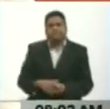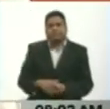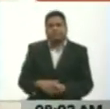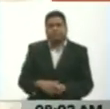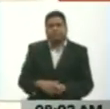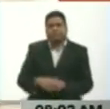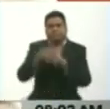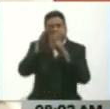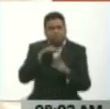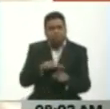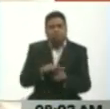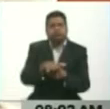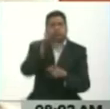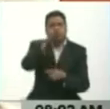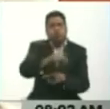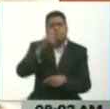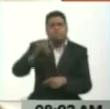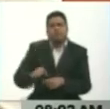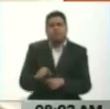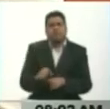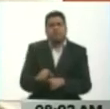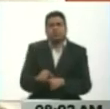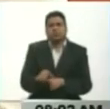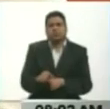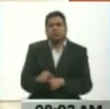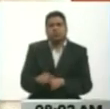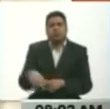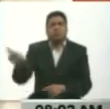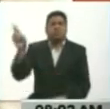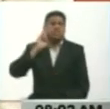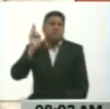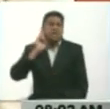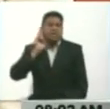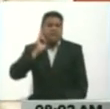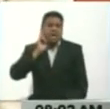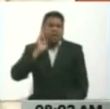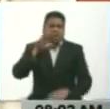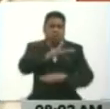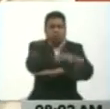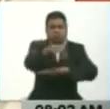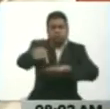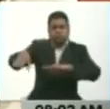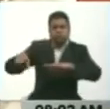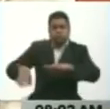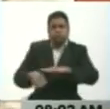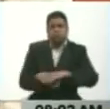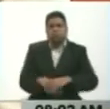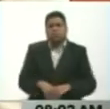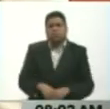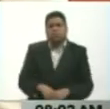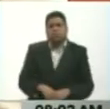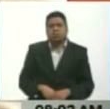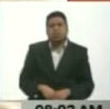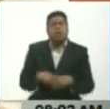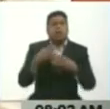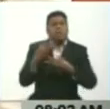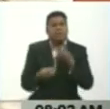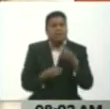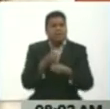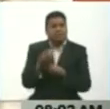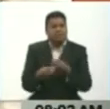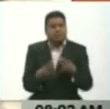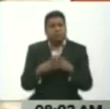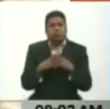interfiriendo señales, comprando emisoras de radio en el interior del país, es decir, para montar toda esa estrategia